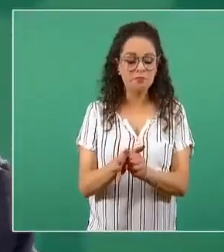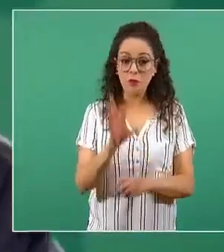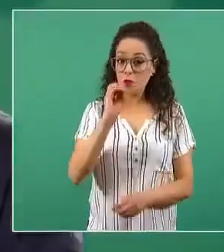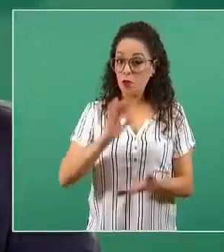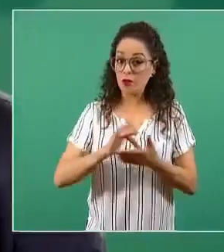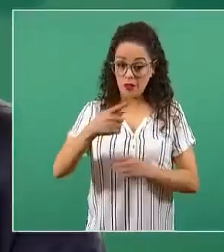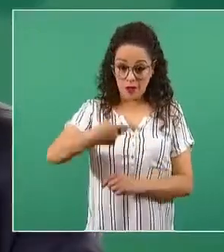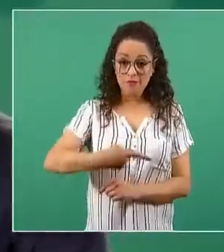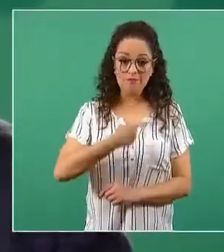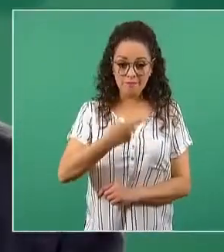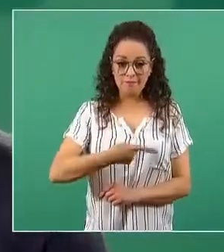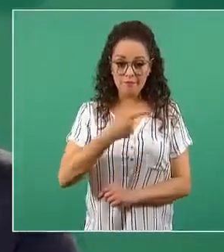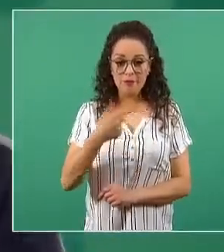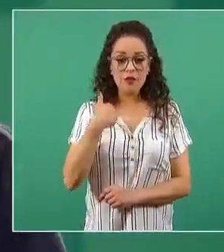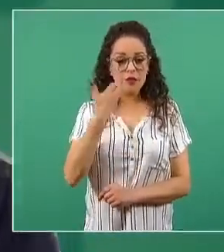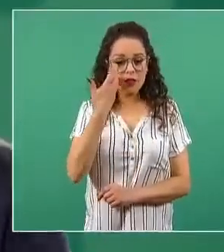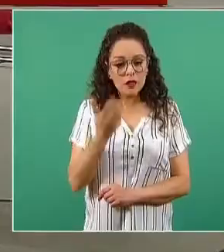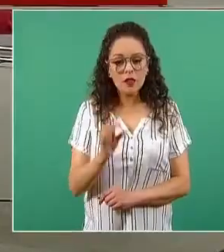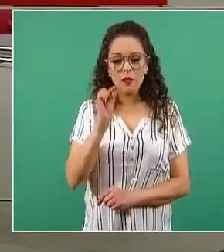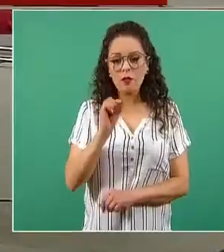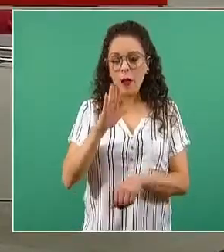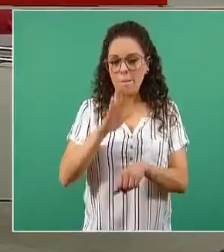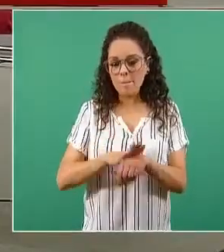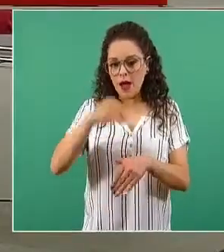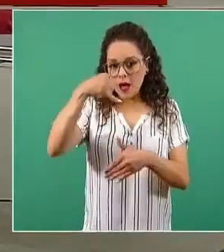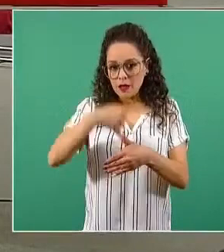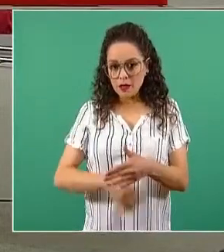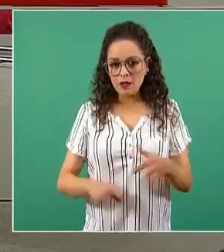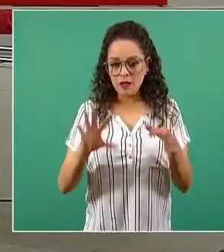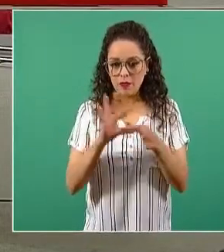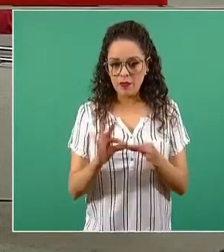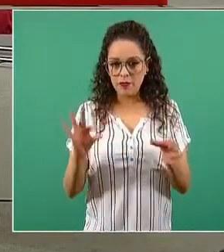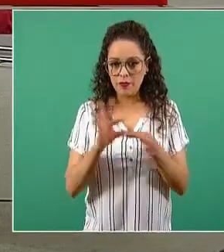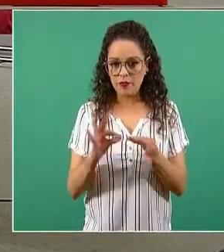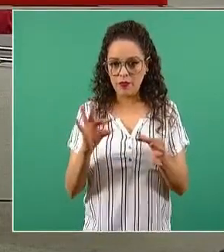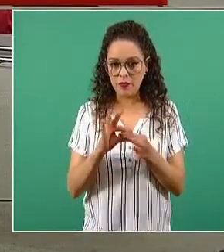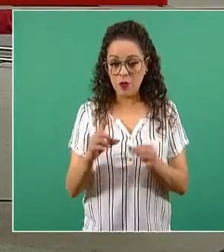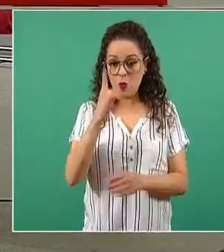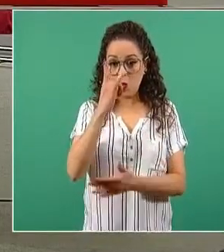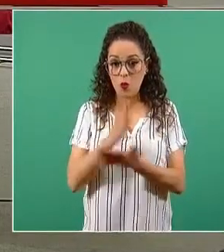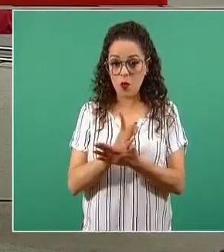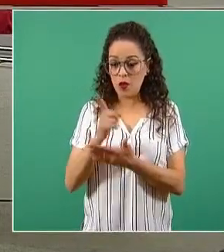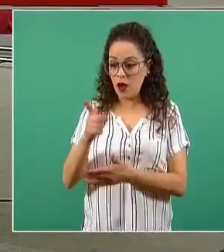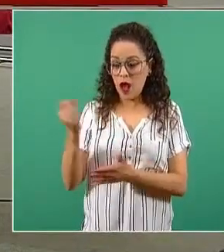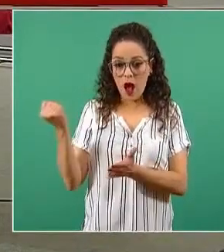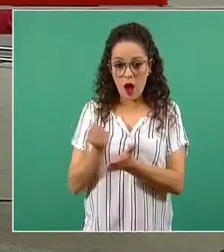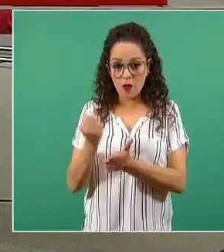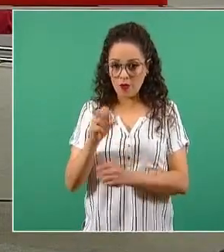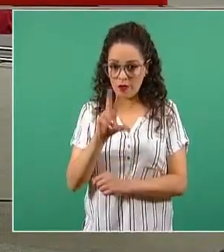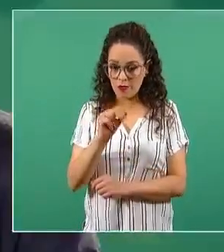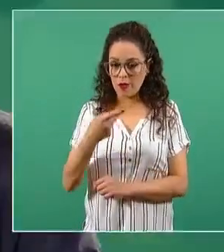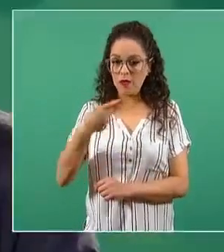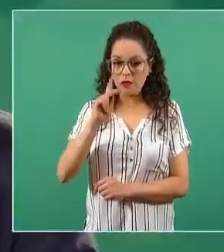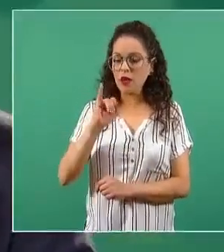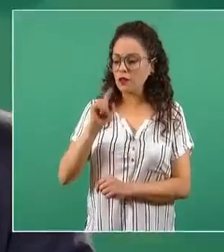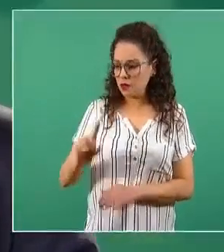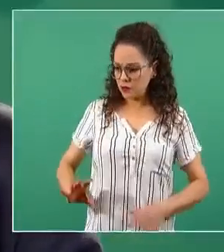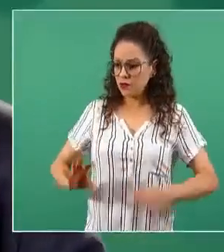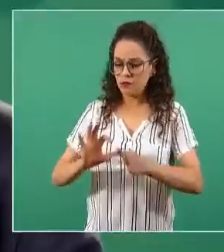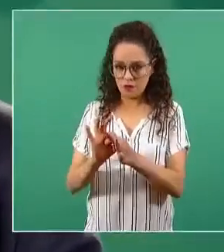pregunta, Janet. Quisiera extenderla un poquito más allá de las autorizaciones, pero desde luego abordando el tema de las